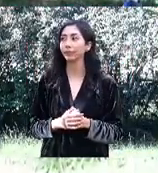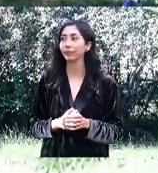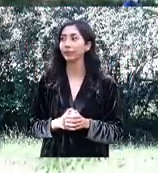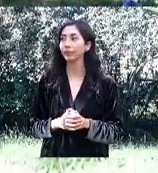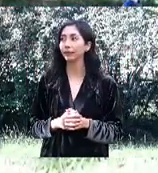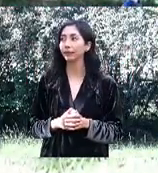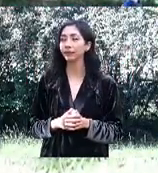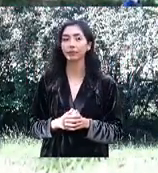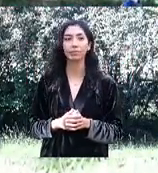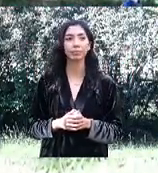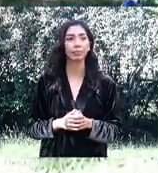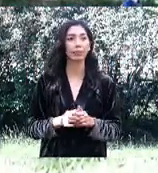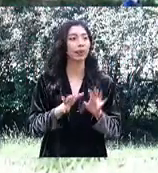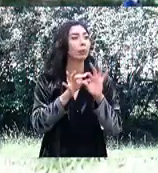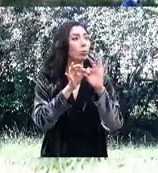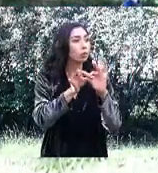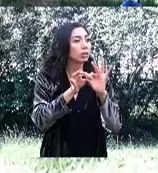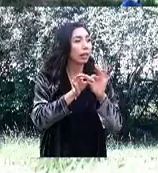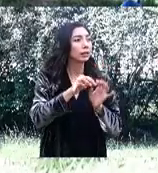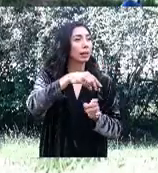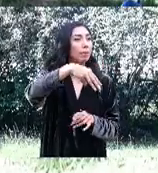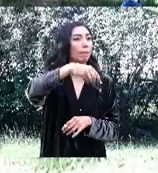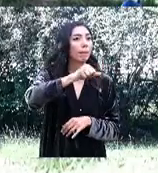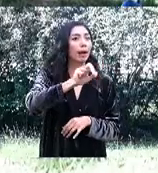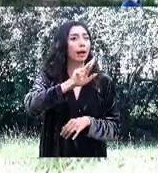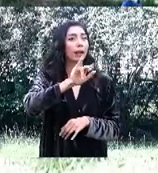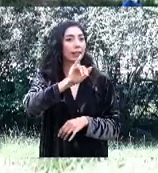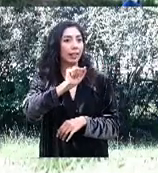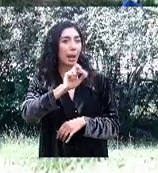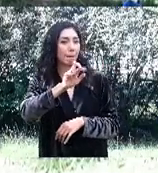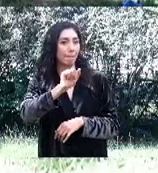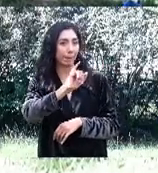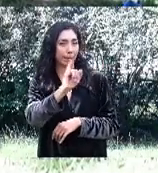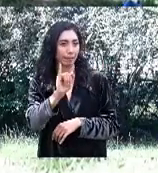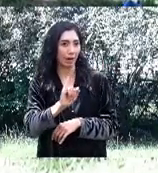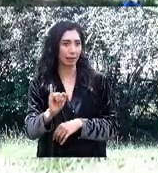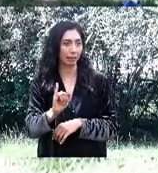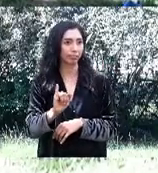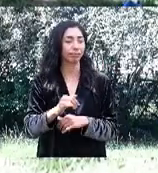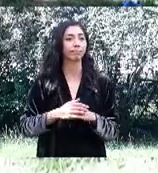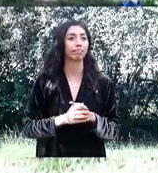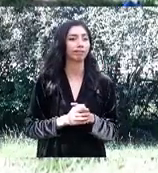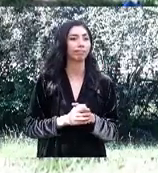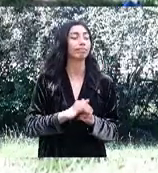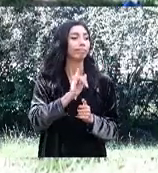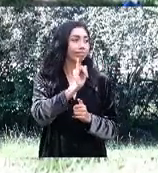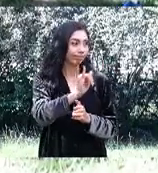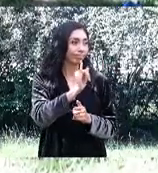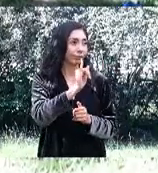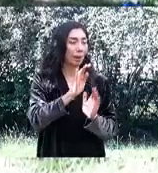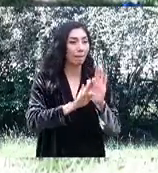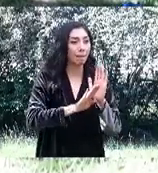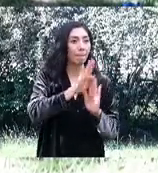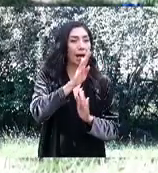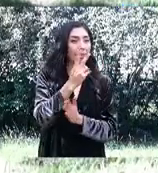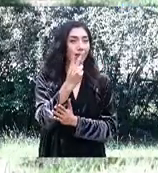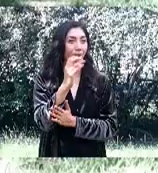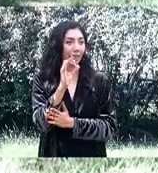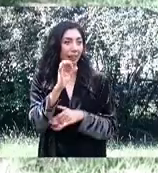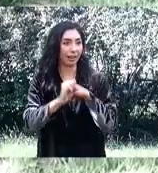gracias muchas gracias María Paz por esas palabras Eh sin duda con más de 20 años de